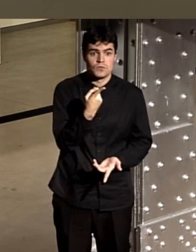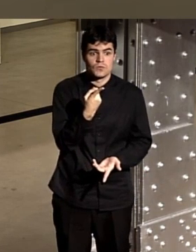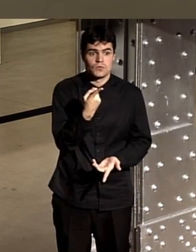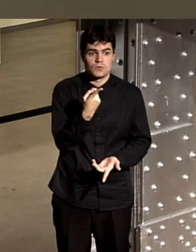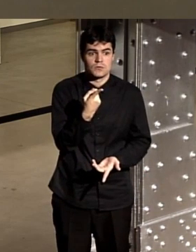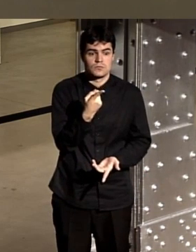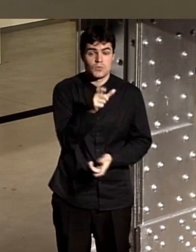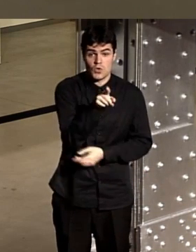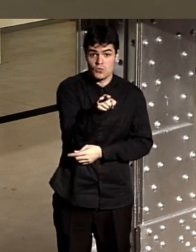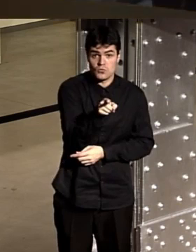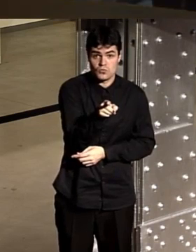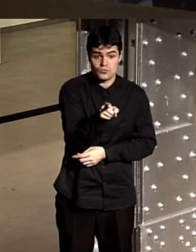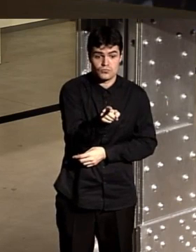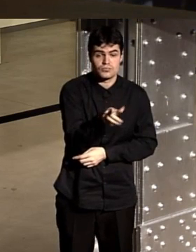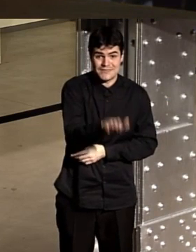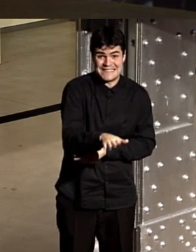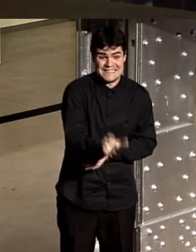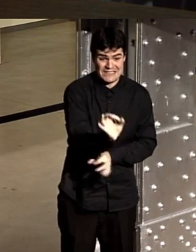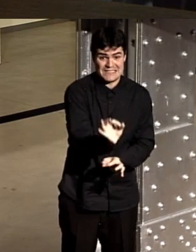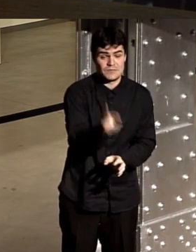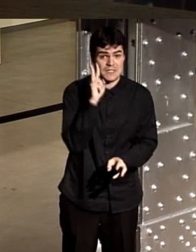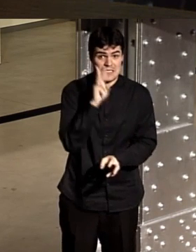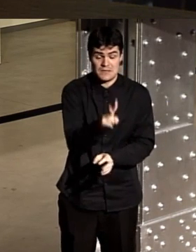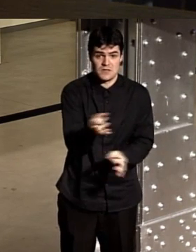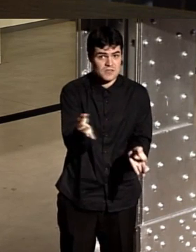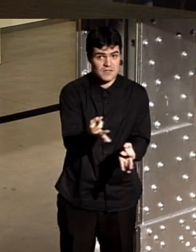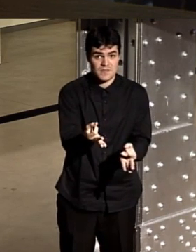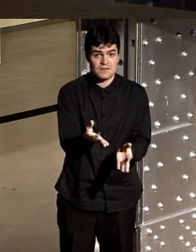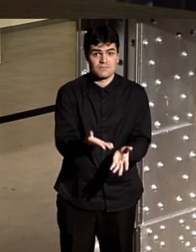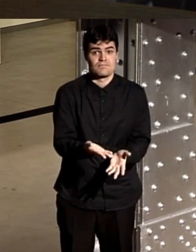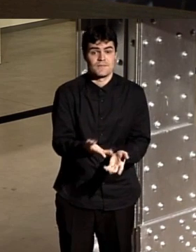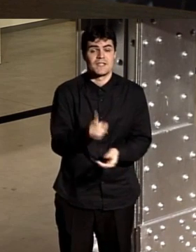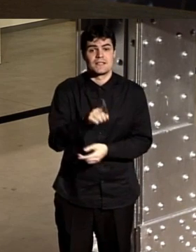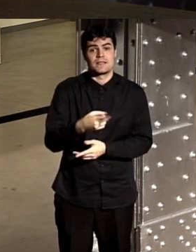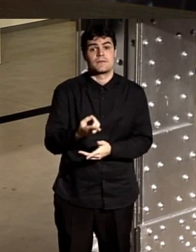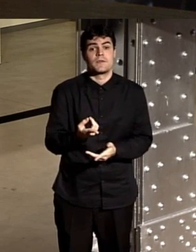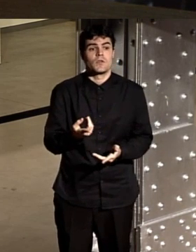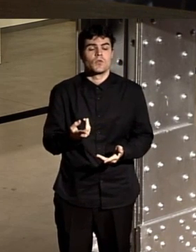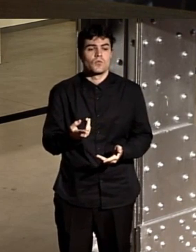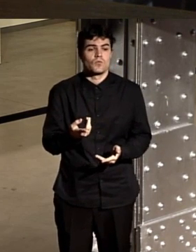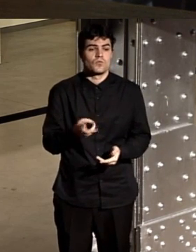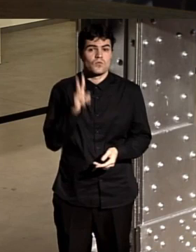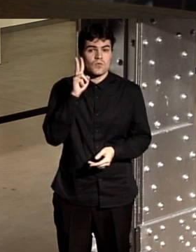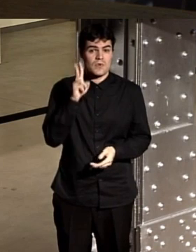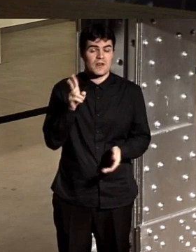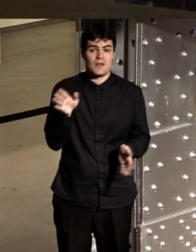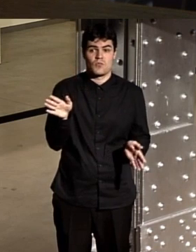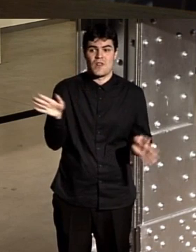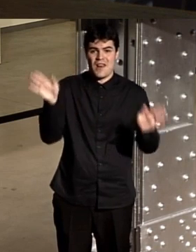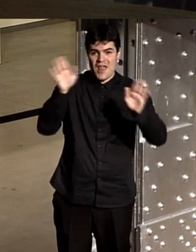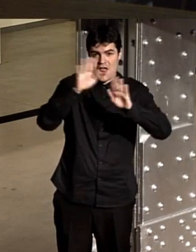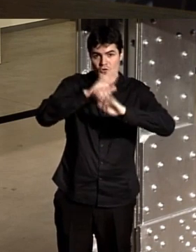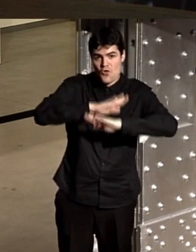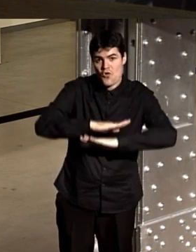niño, porque para ver ese niño tú tienes que ser ese niño. Y también he visto una foto preciosa en la noche de una chica guapísima con unos